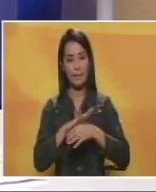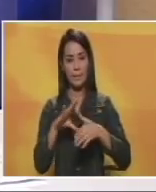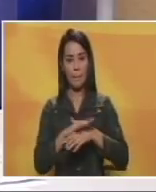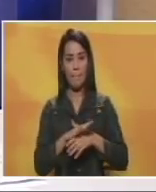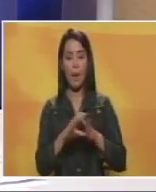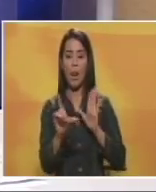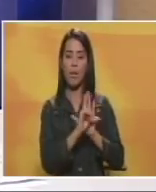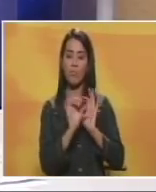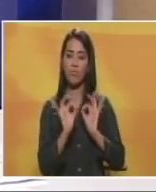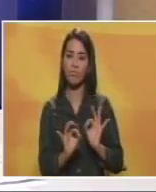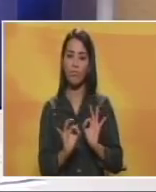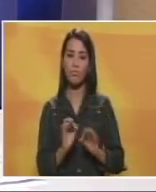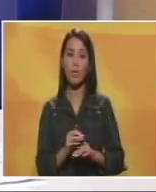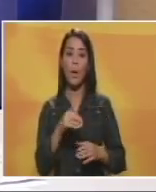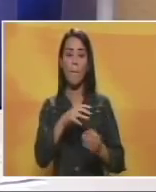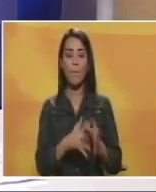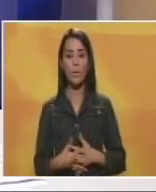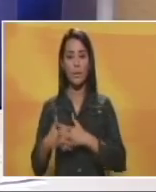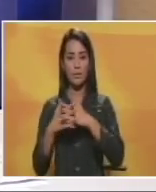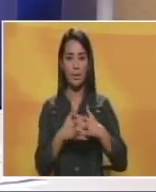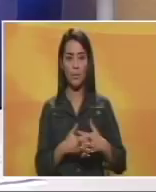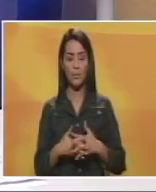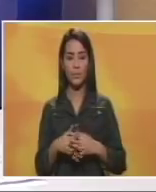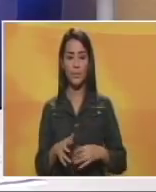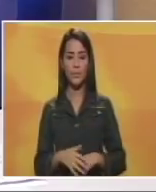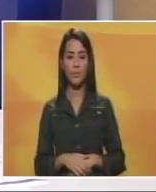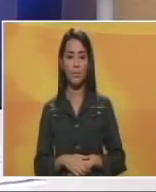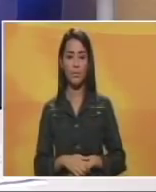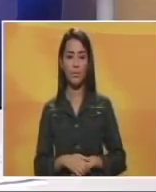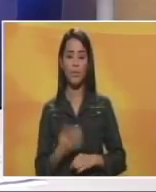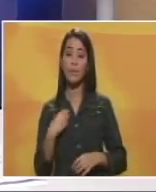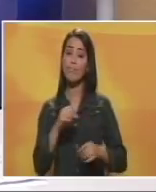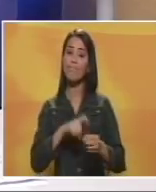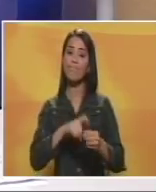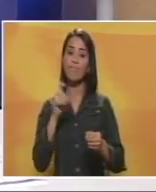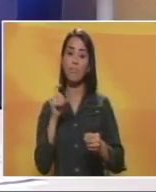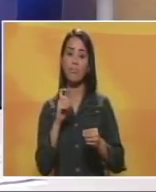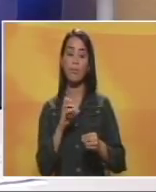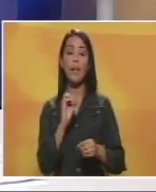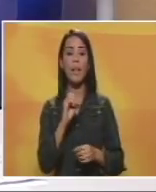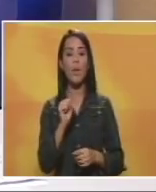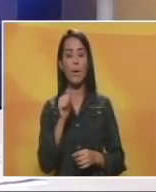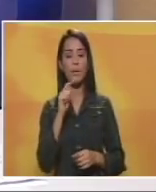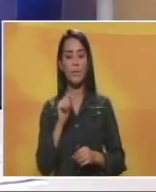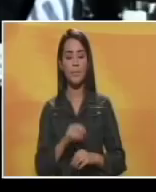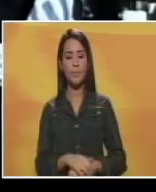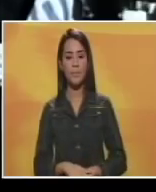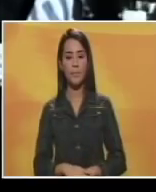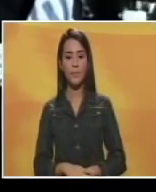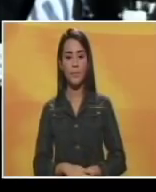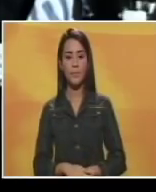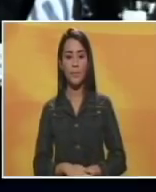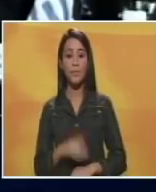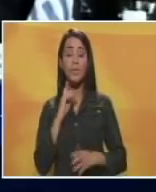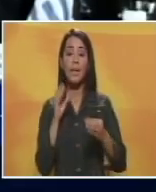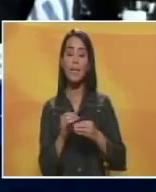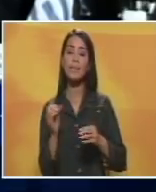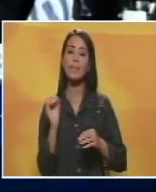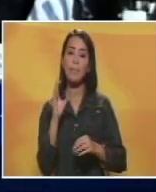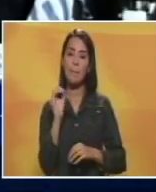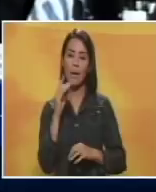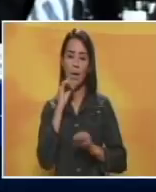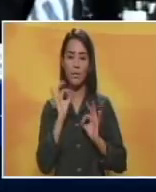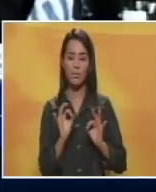una resolución impulsada por Estados Unidos, que eventualmente podría suspender a Venezuela del organismo. En el marco de la 48ª Asamblea General